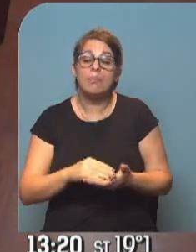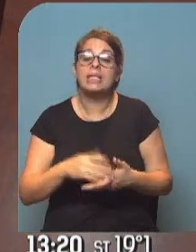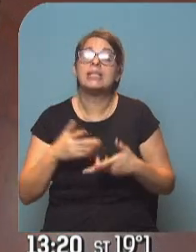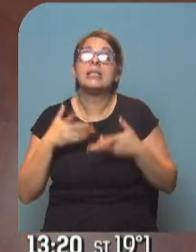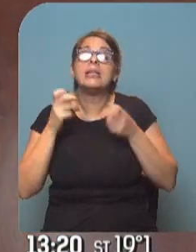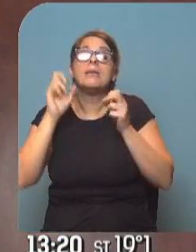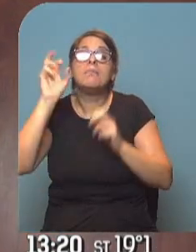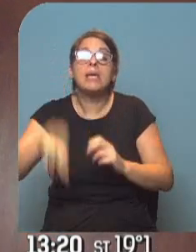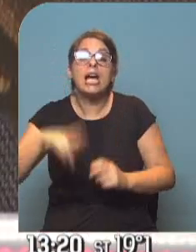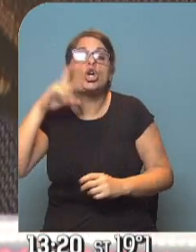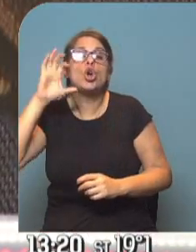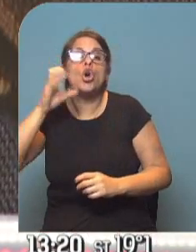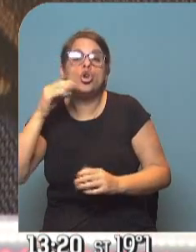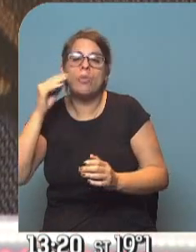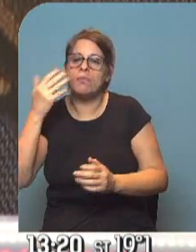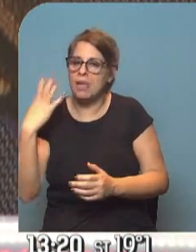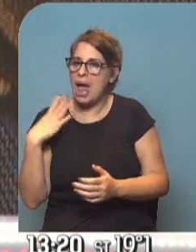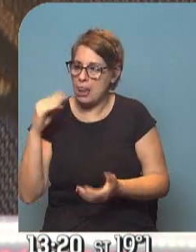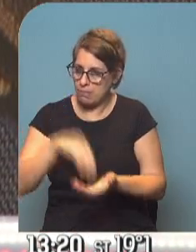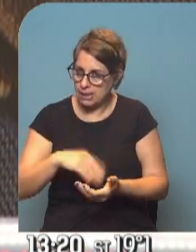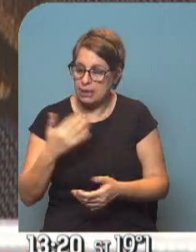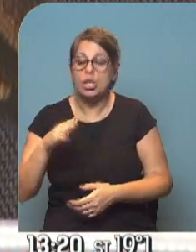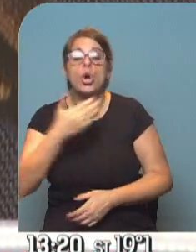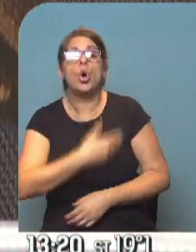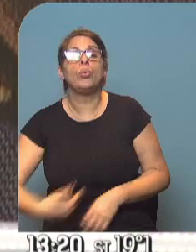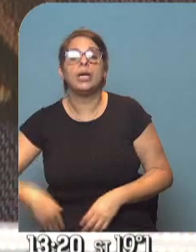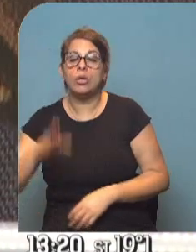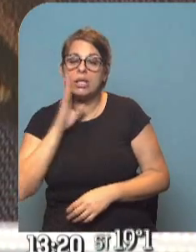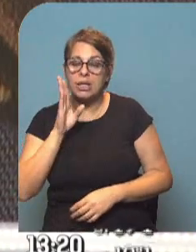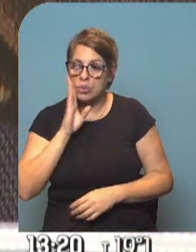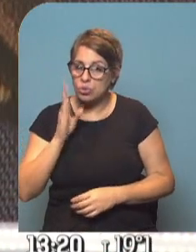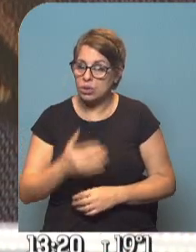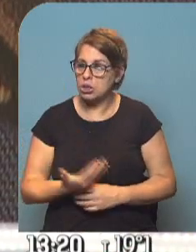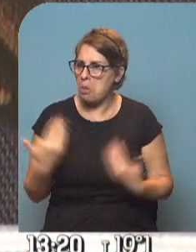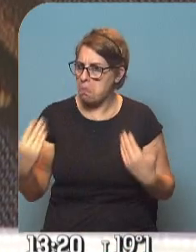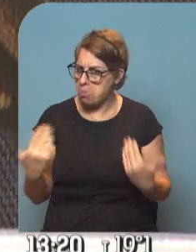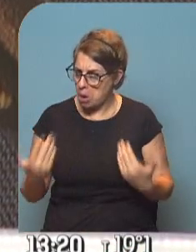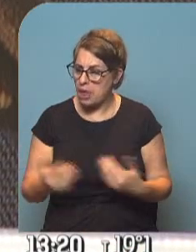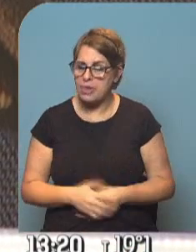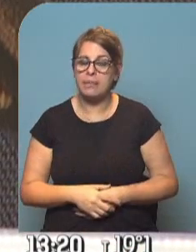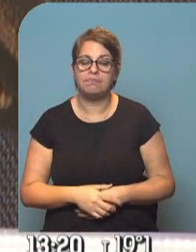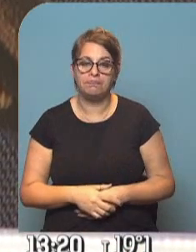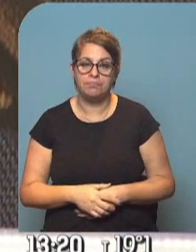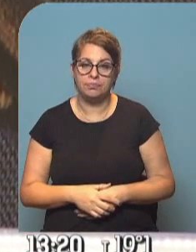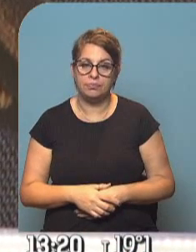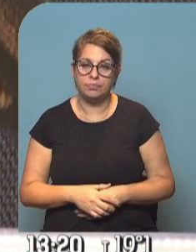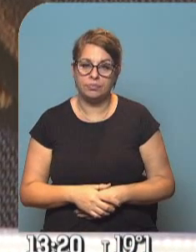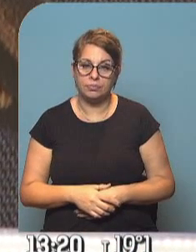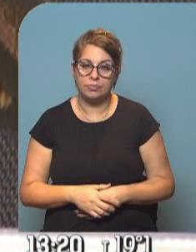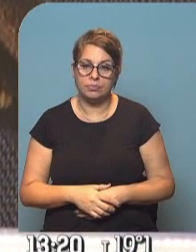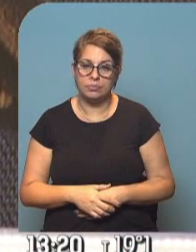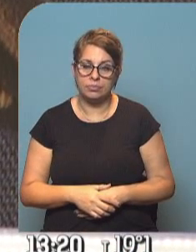Plan Colombia, porque el gobierno de Estados Unidos todavía tiene la posibilidad o la facultad, mejor dicho,